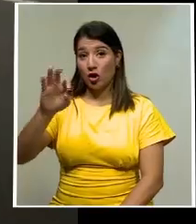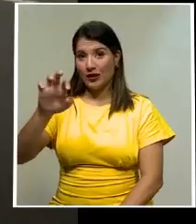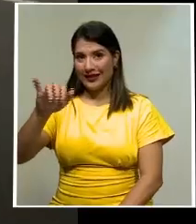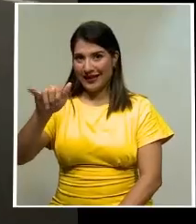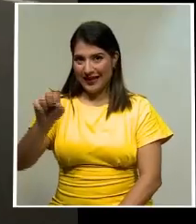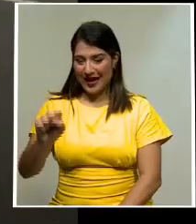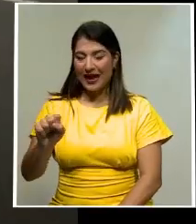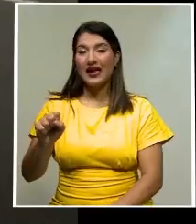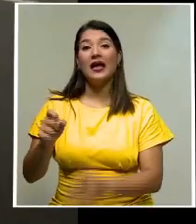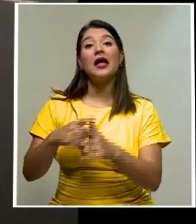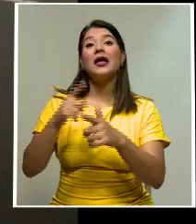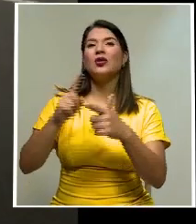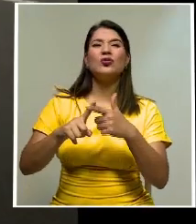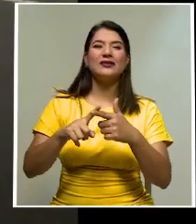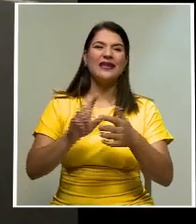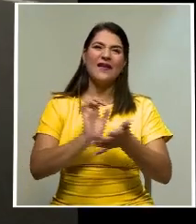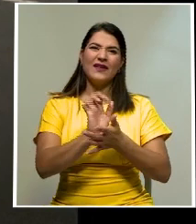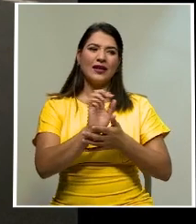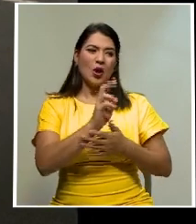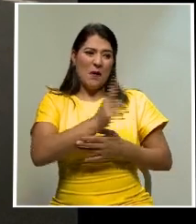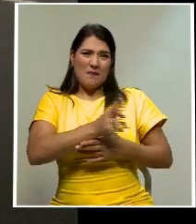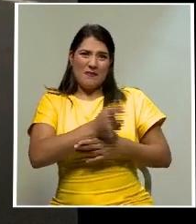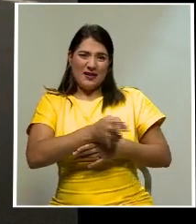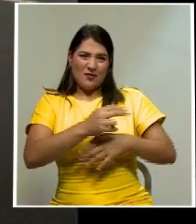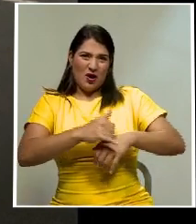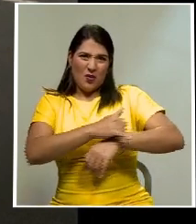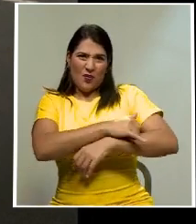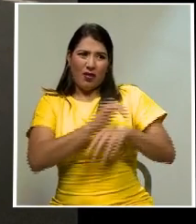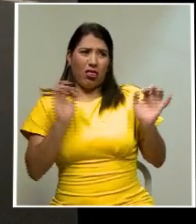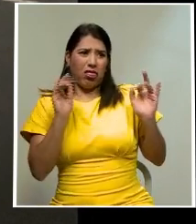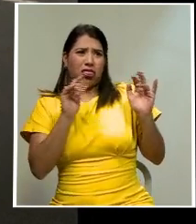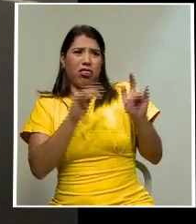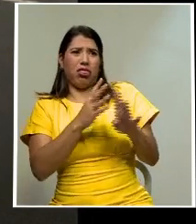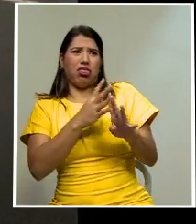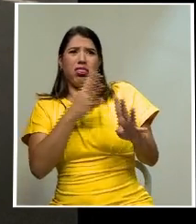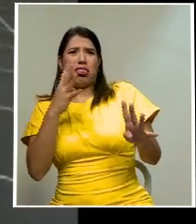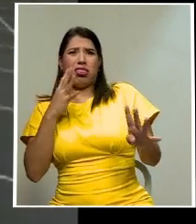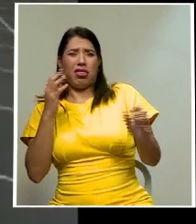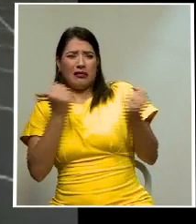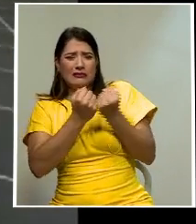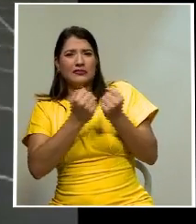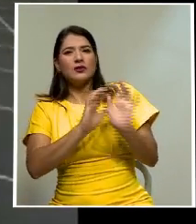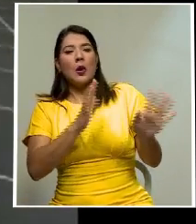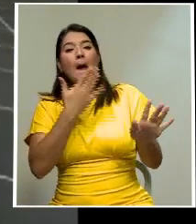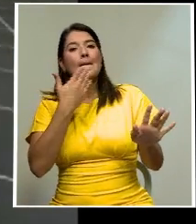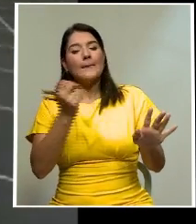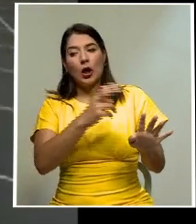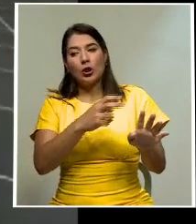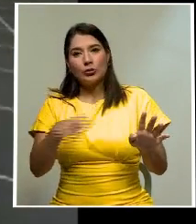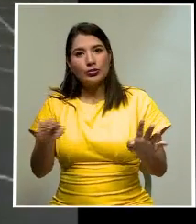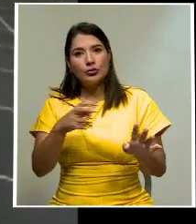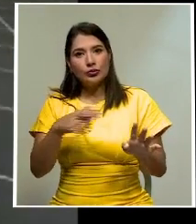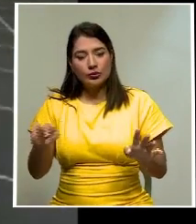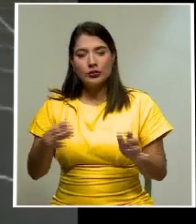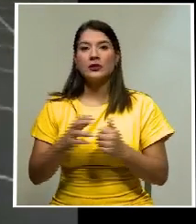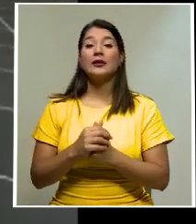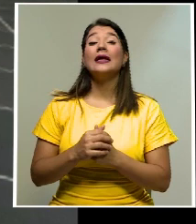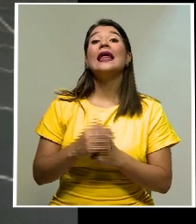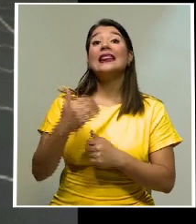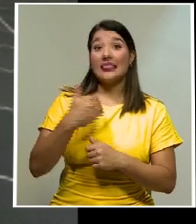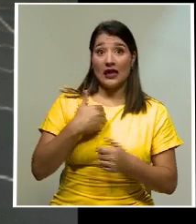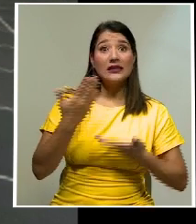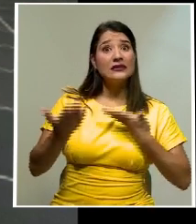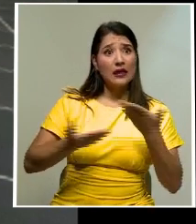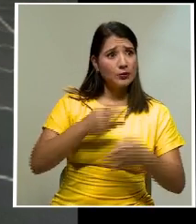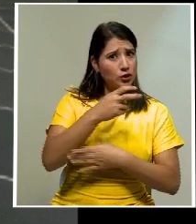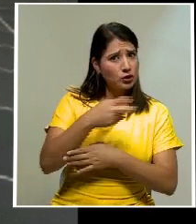congestión de viajeros en las instalaciones principales del Juan Santamaría. Para el traslado de personas se dispone de servicio de transporte